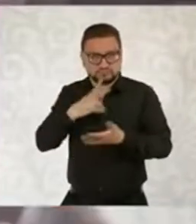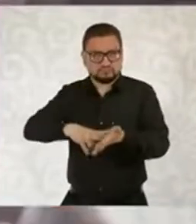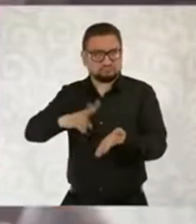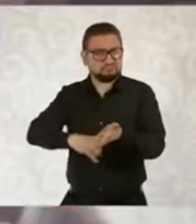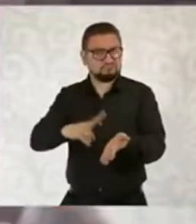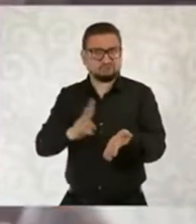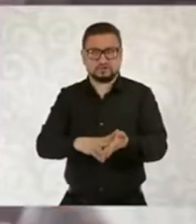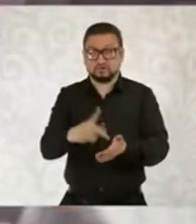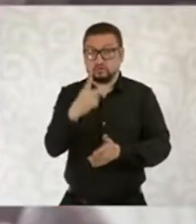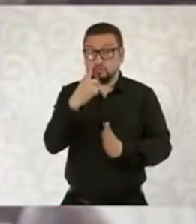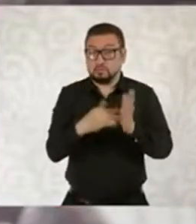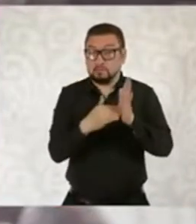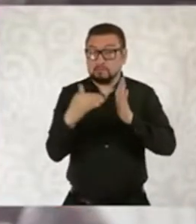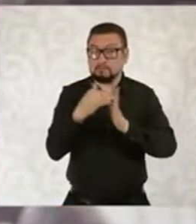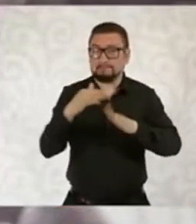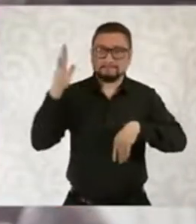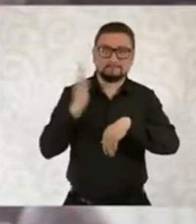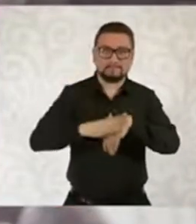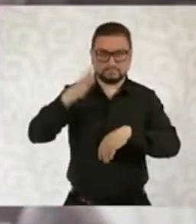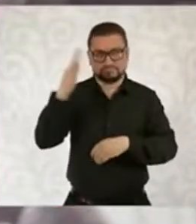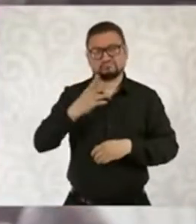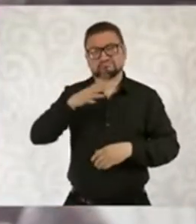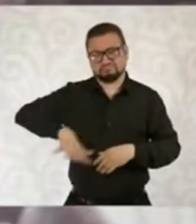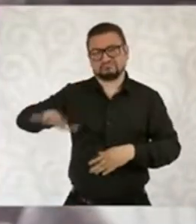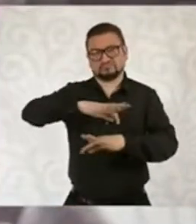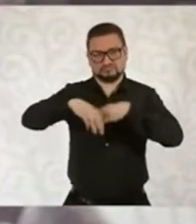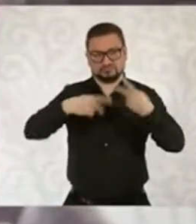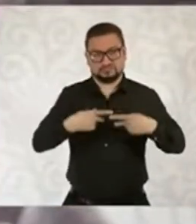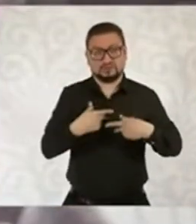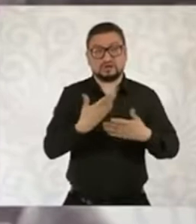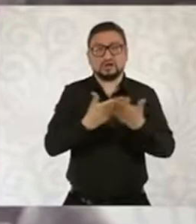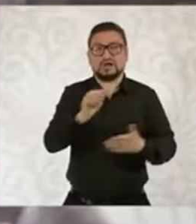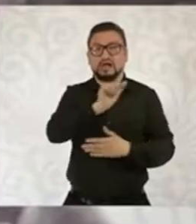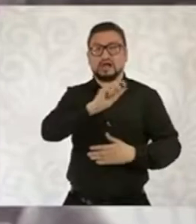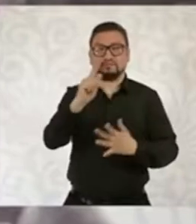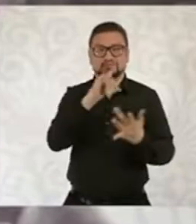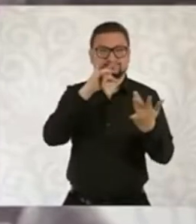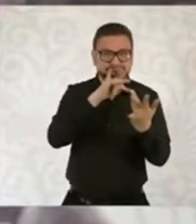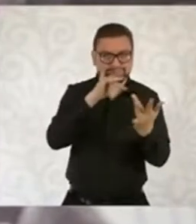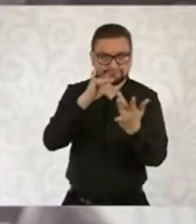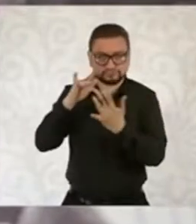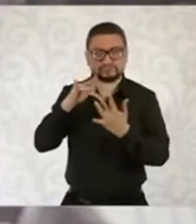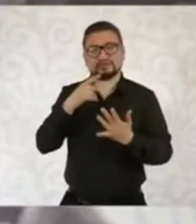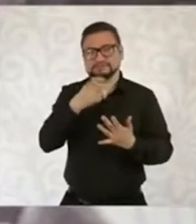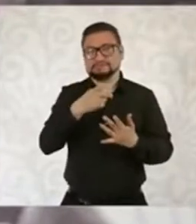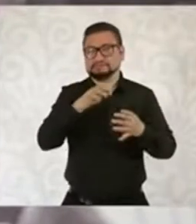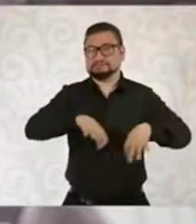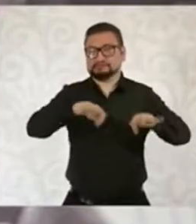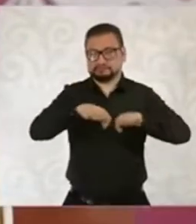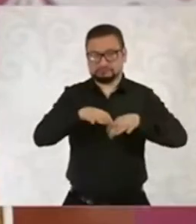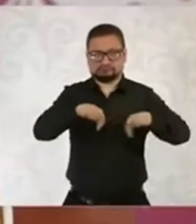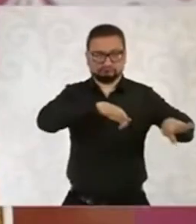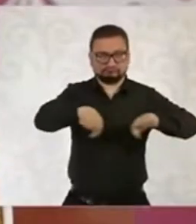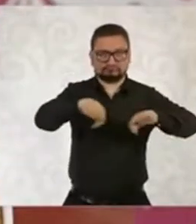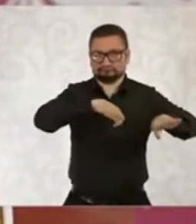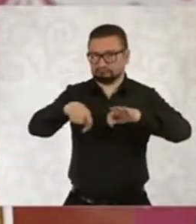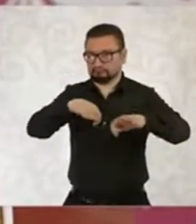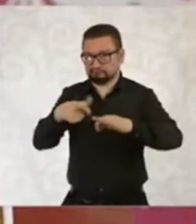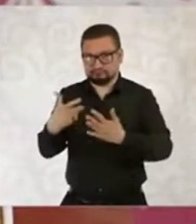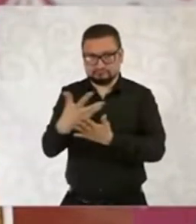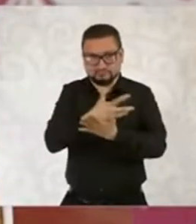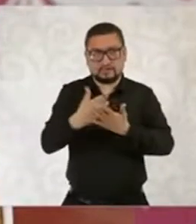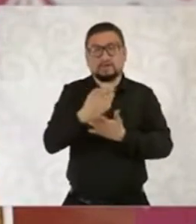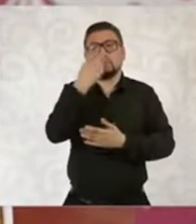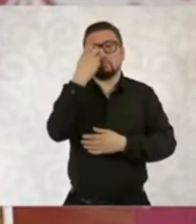más de 1 millón de personas. Las plataformas digitales son parte clave de la economía y por eso también tienen